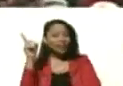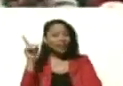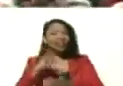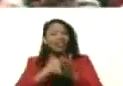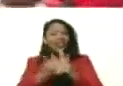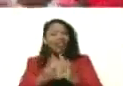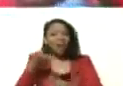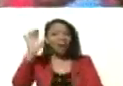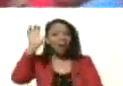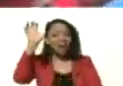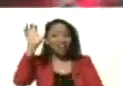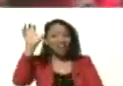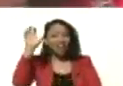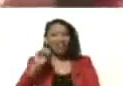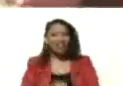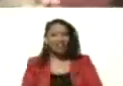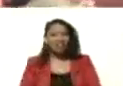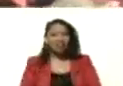la historia de la patria.